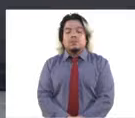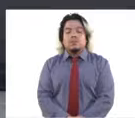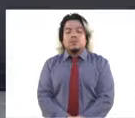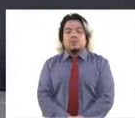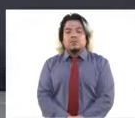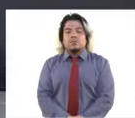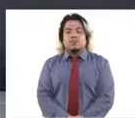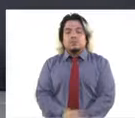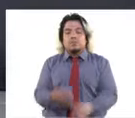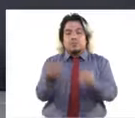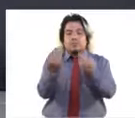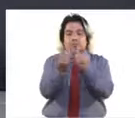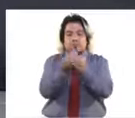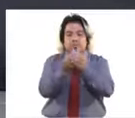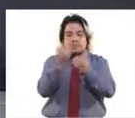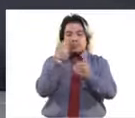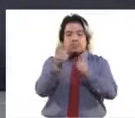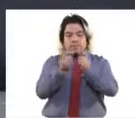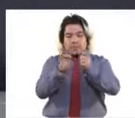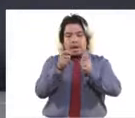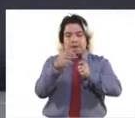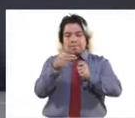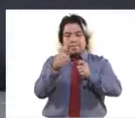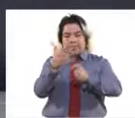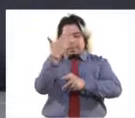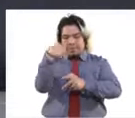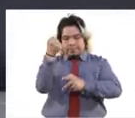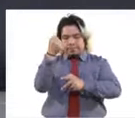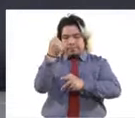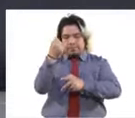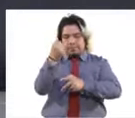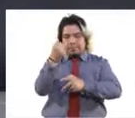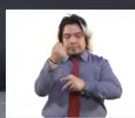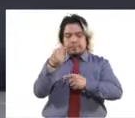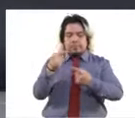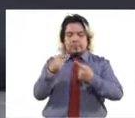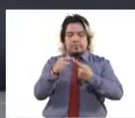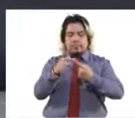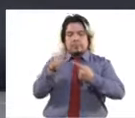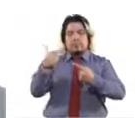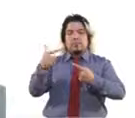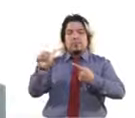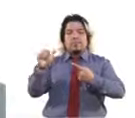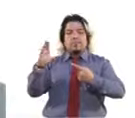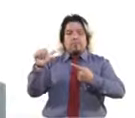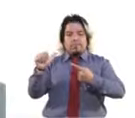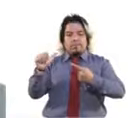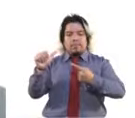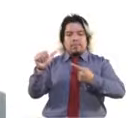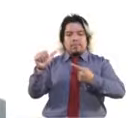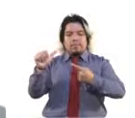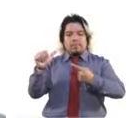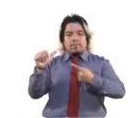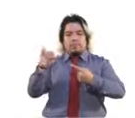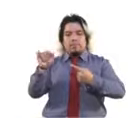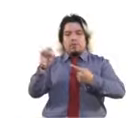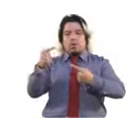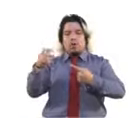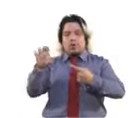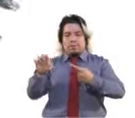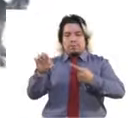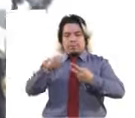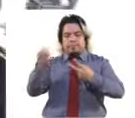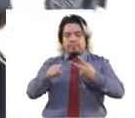Y del curso para mandos habilitados, recibamos a García Arriaga Jorge